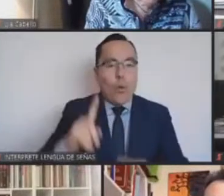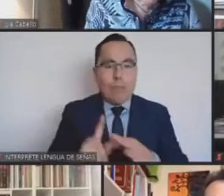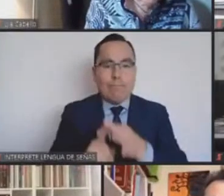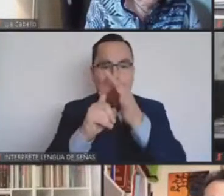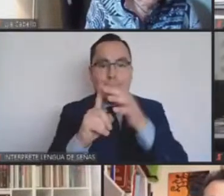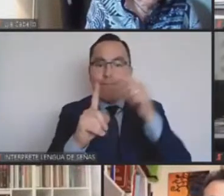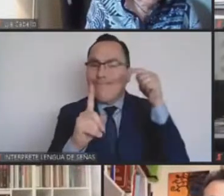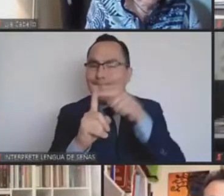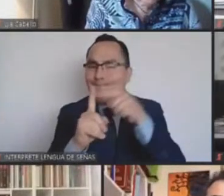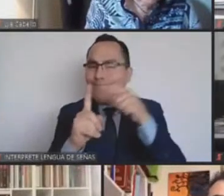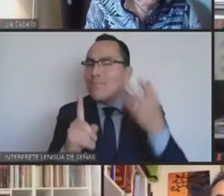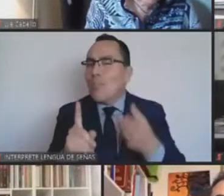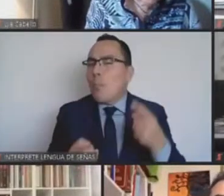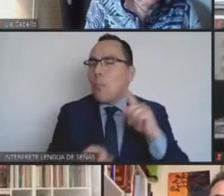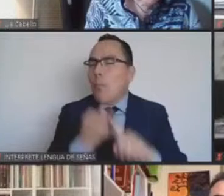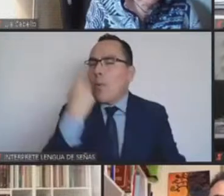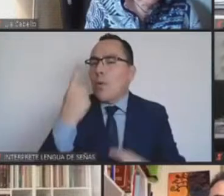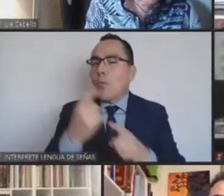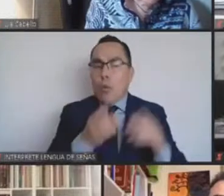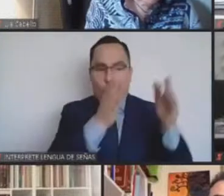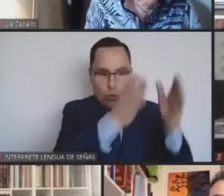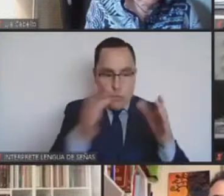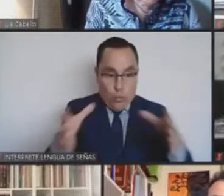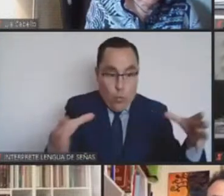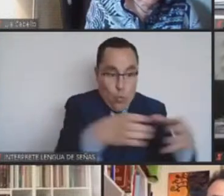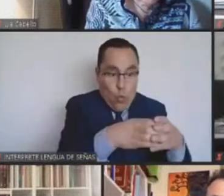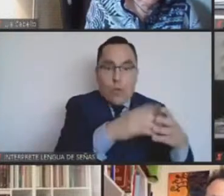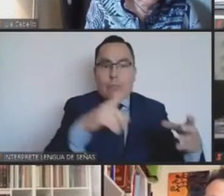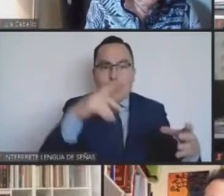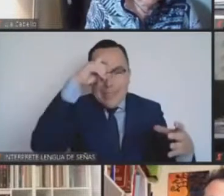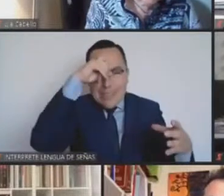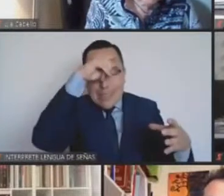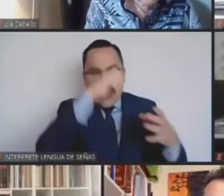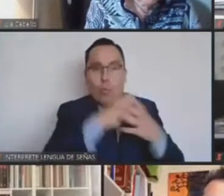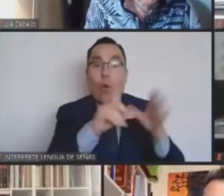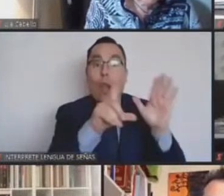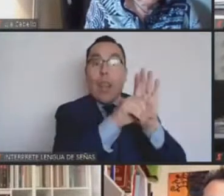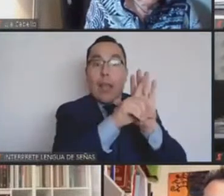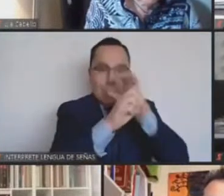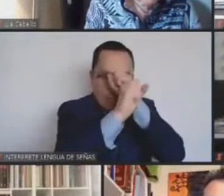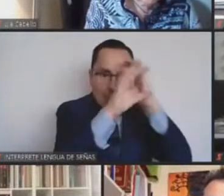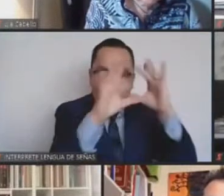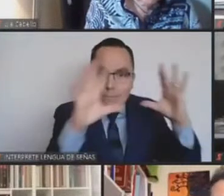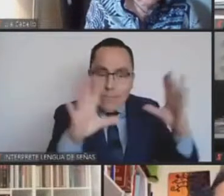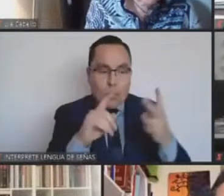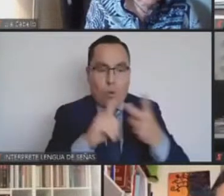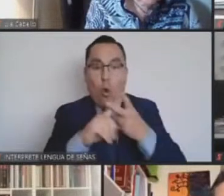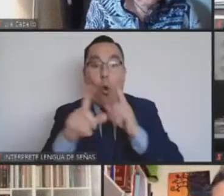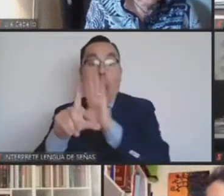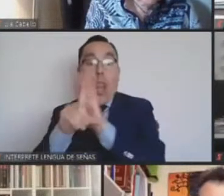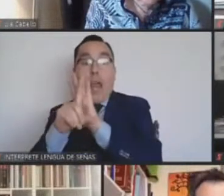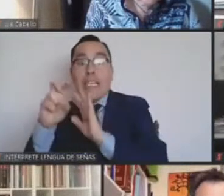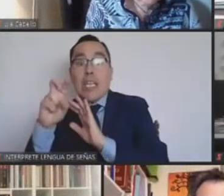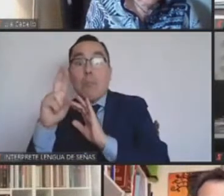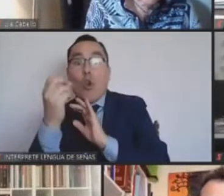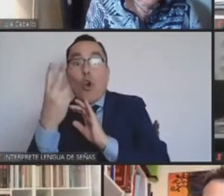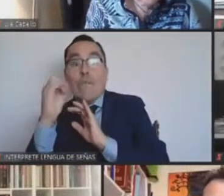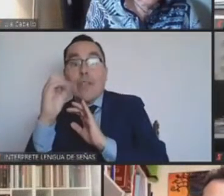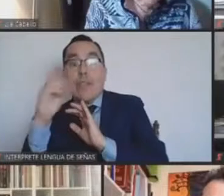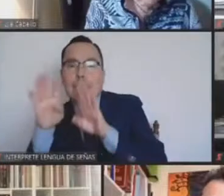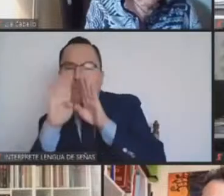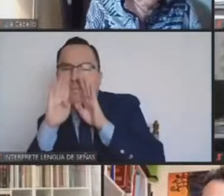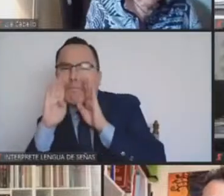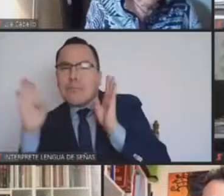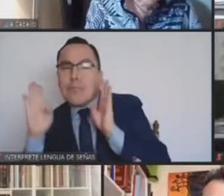primero, que cuerpos normativos complejos, como la ley de transparencia o la ley de probidad en la función pública, se